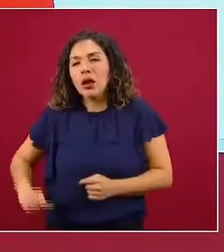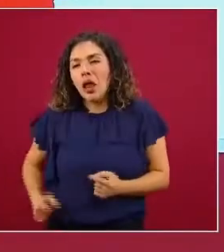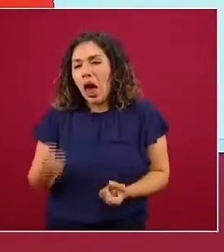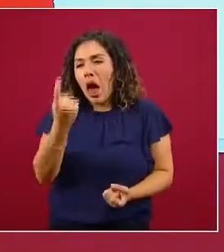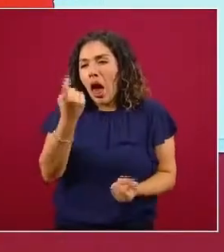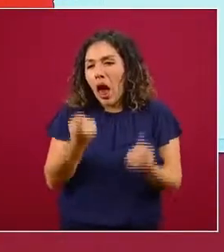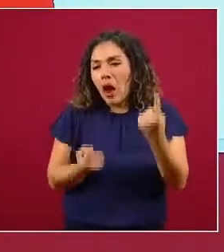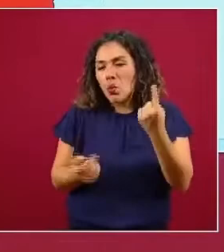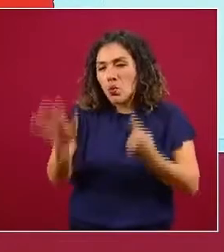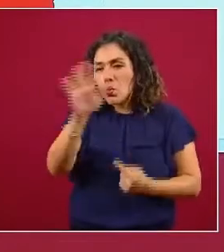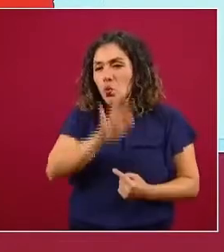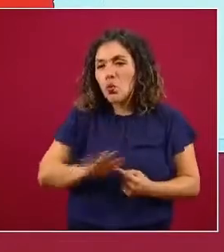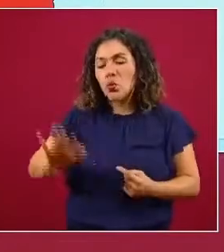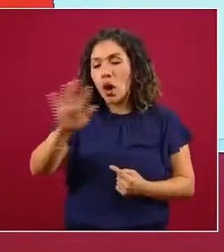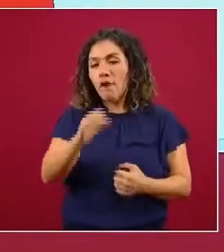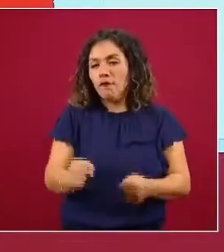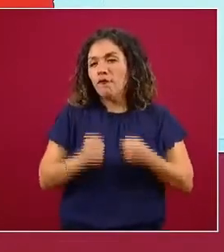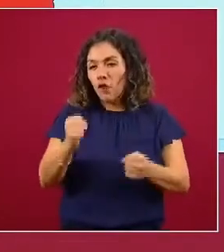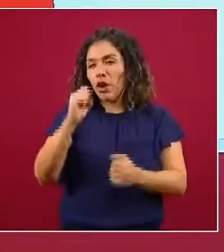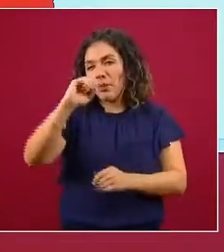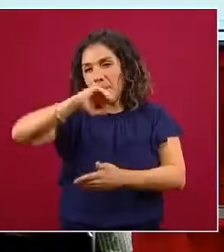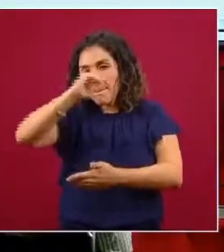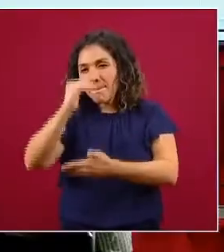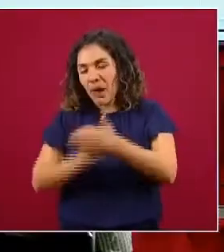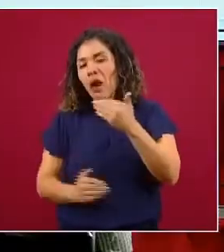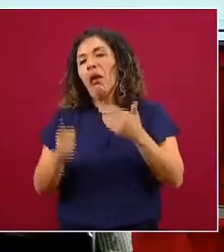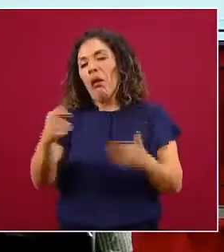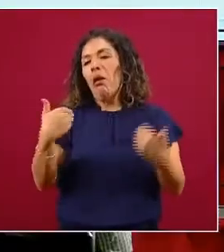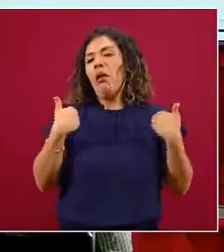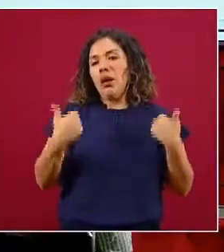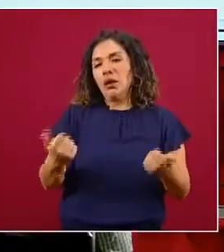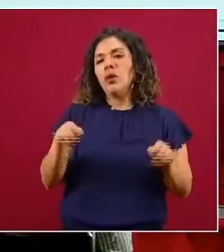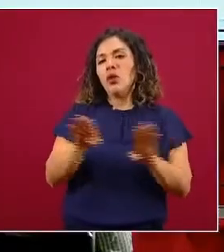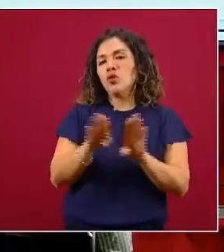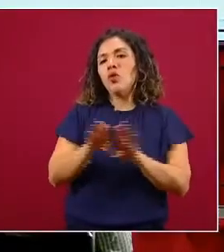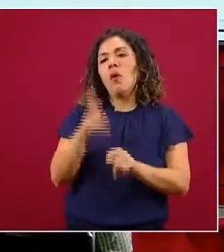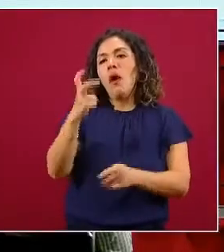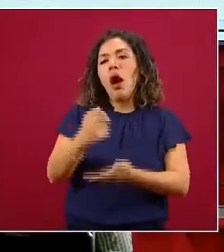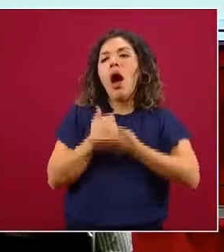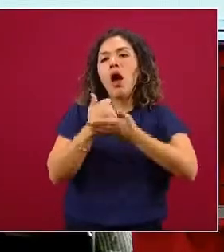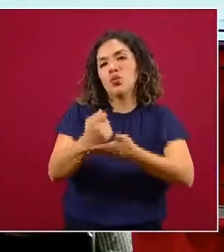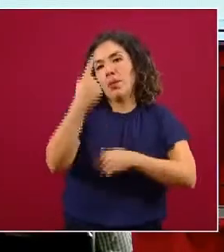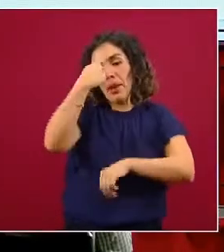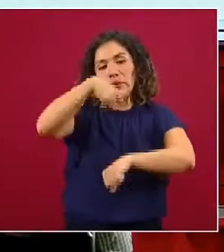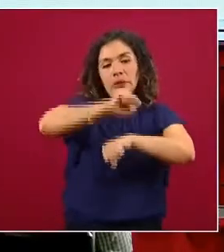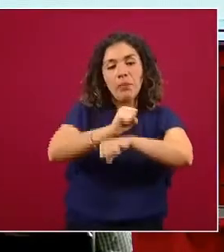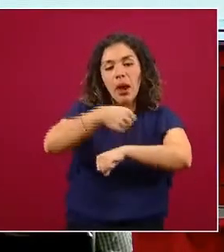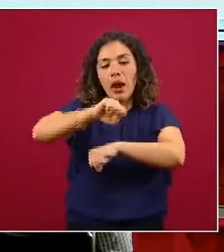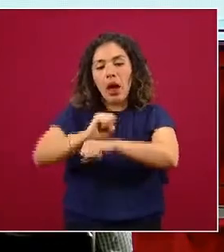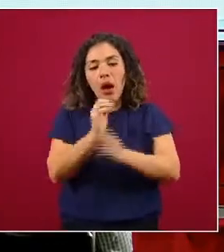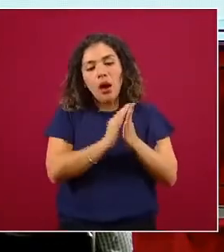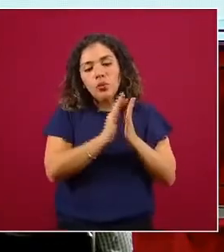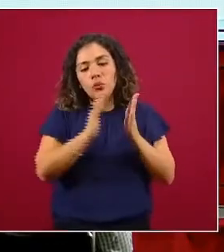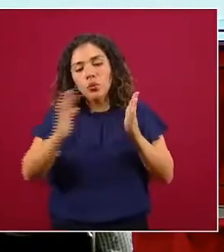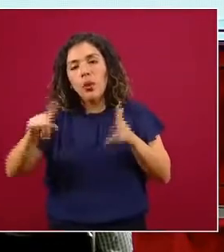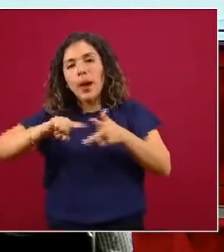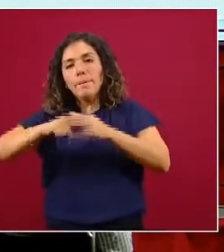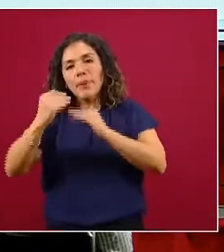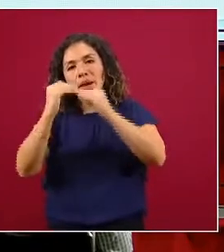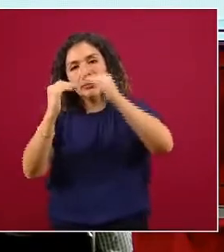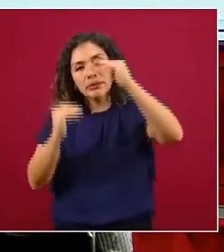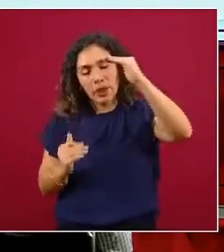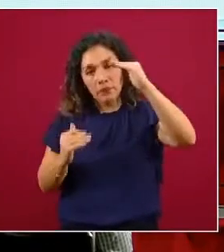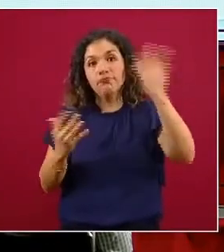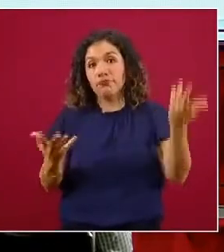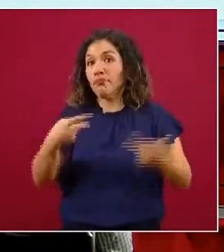las demarcaciones, de intensidad, y esto lógicamente es lo que ha contribuido en las últimas semanas también a estos descensos.